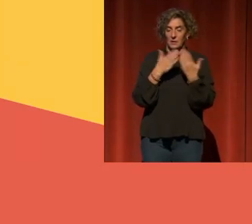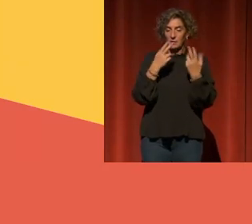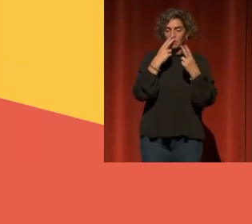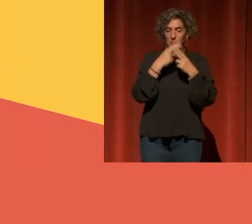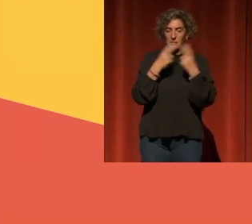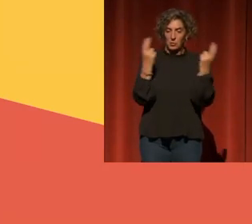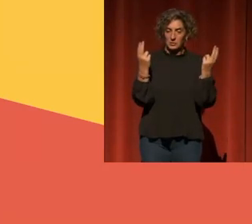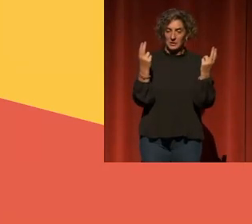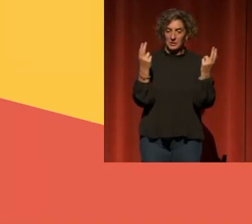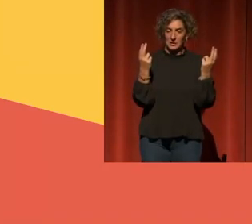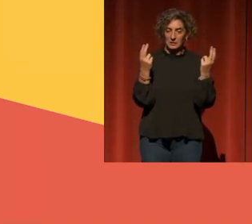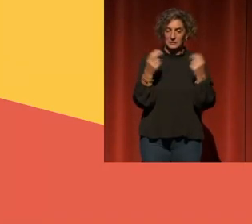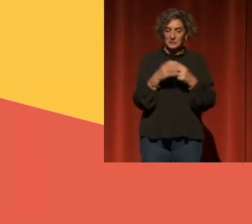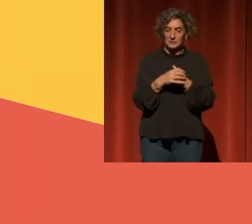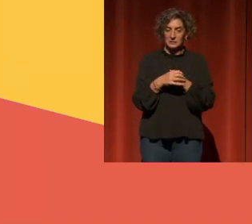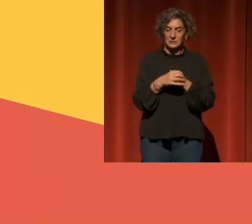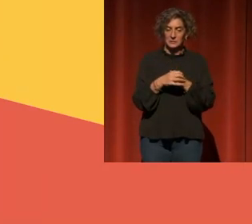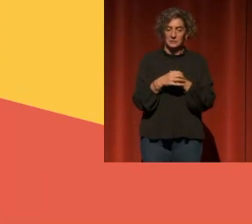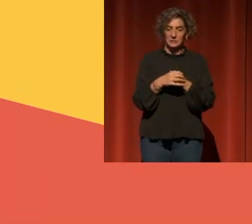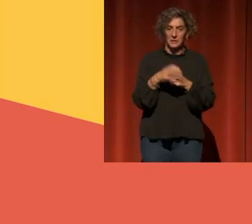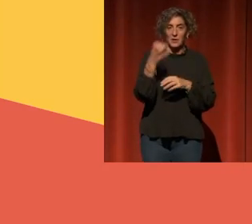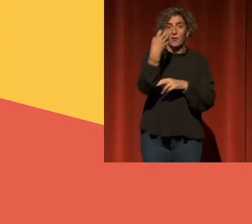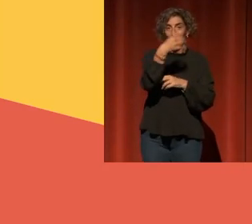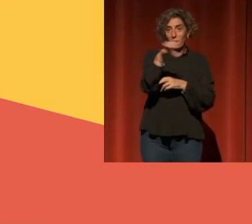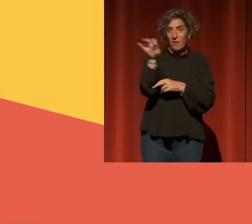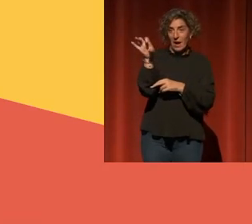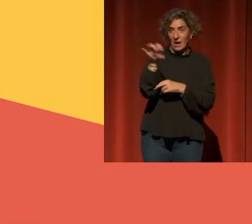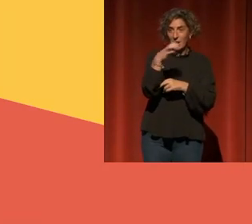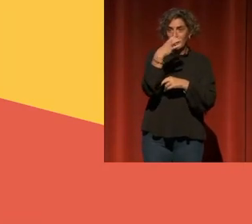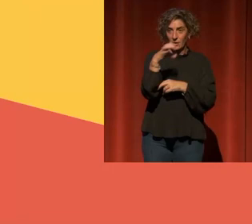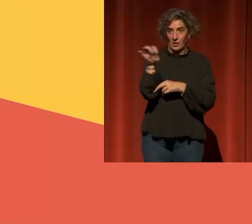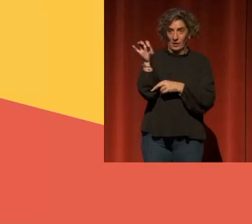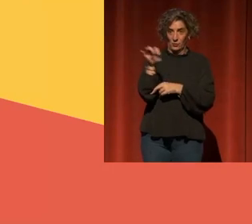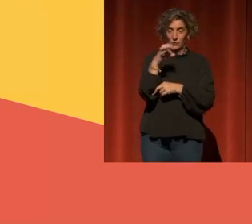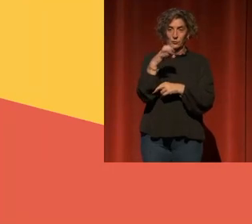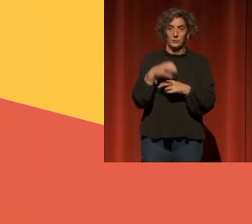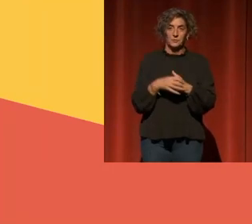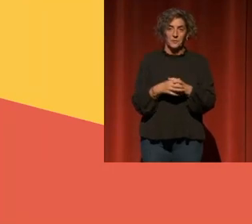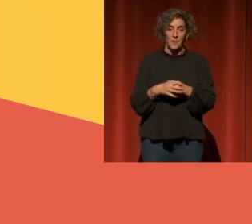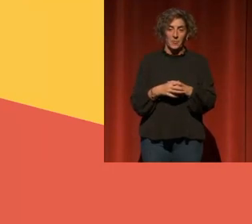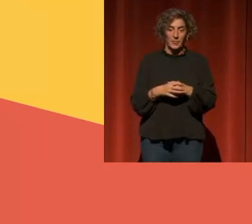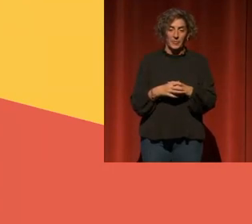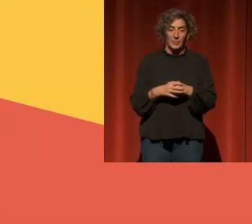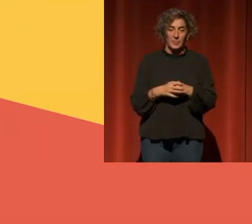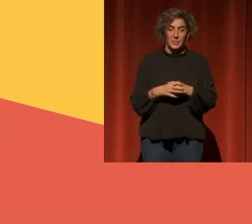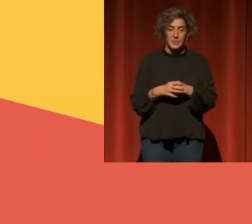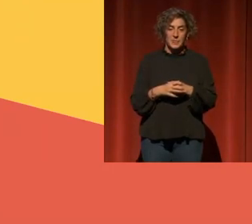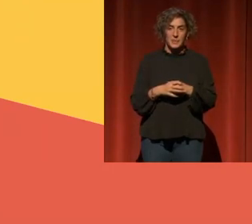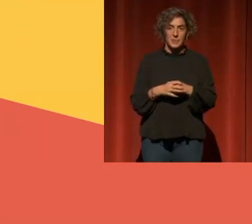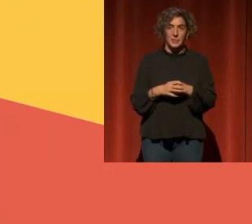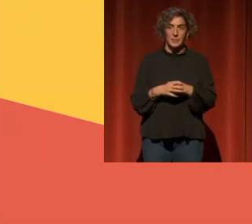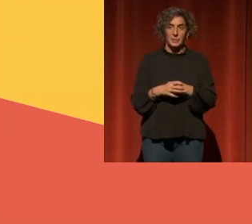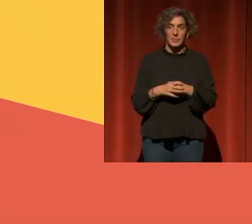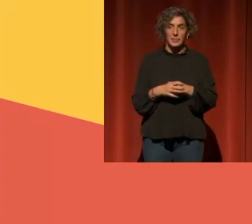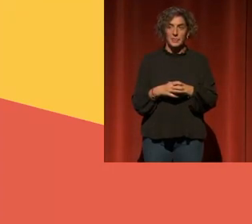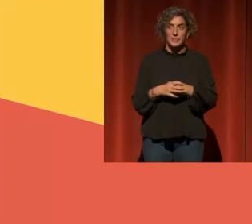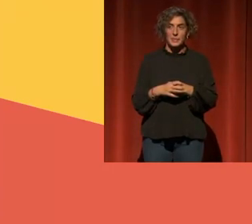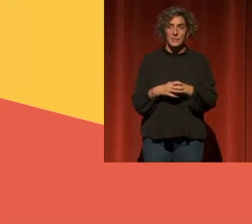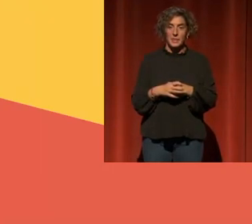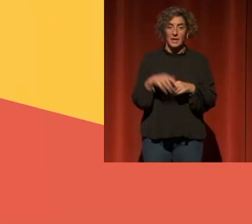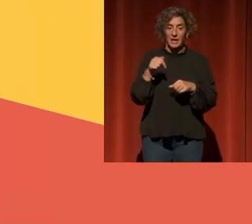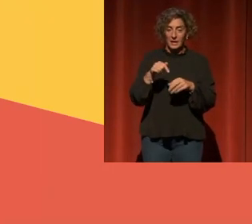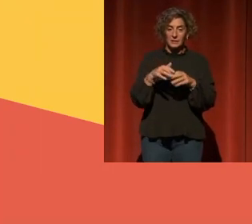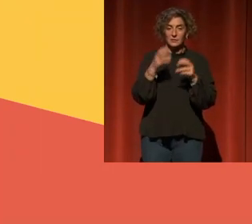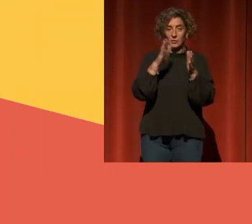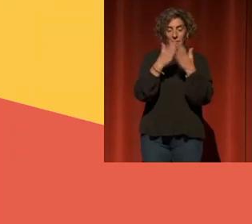faro lith libraries porque lo que sí quiere public libraries 2030 lo que sí